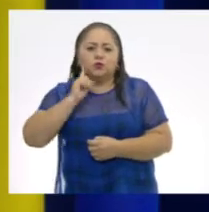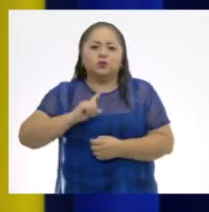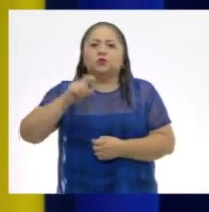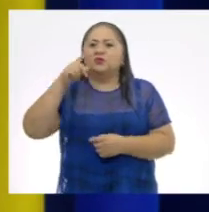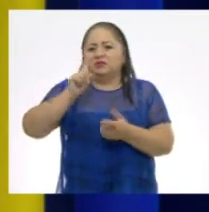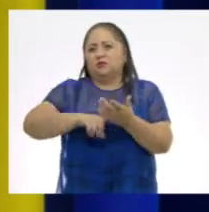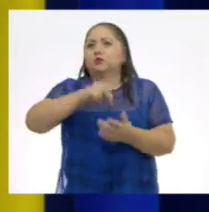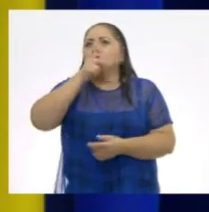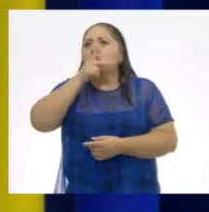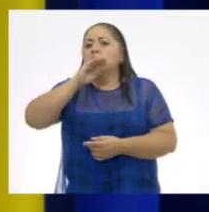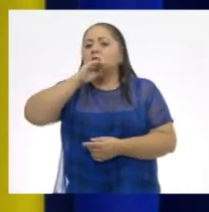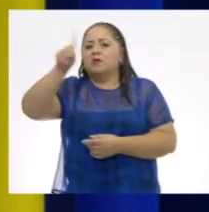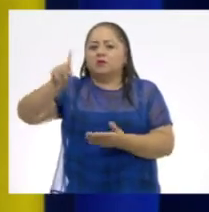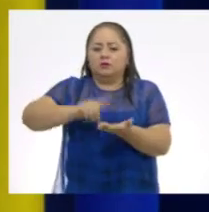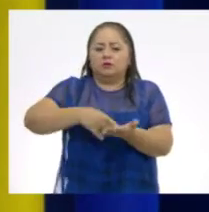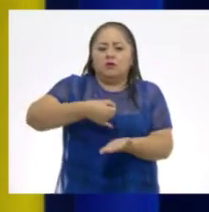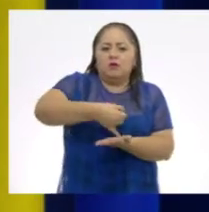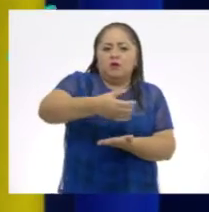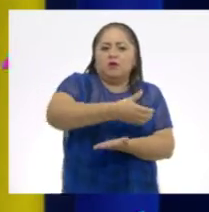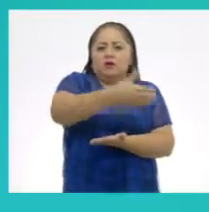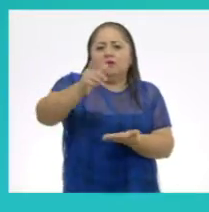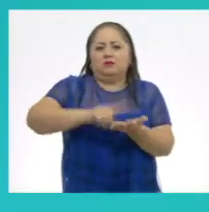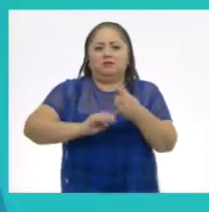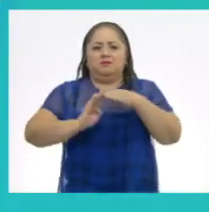cuyos padres son jornaleros migrantes.